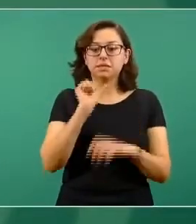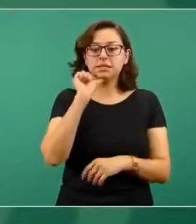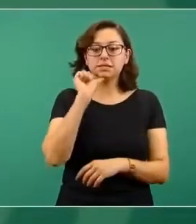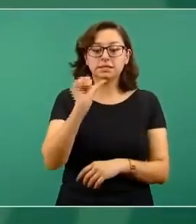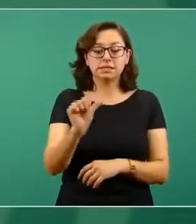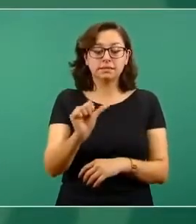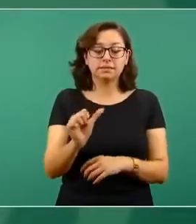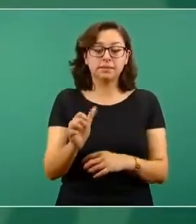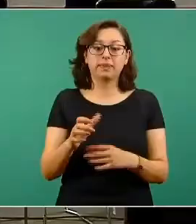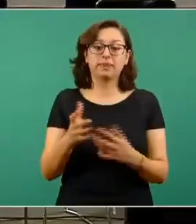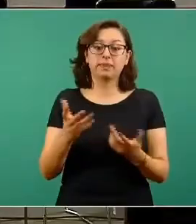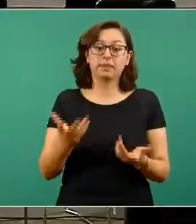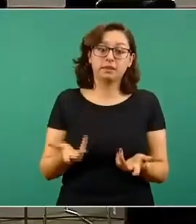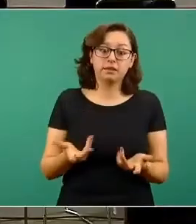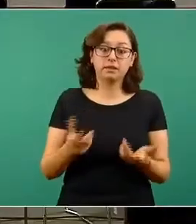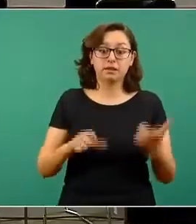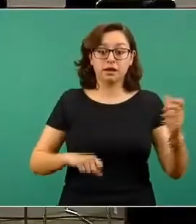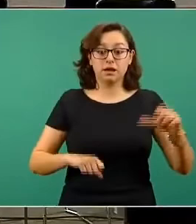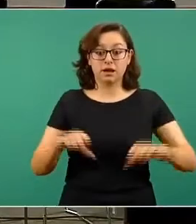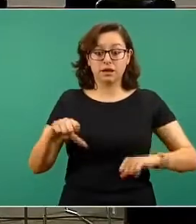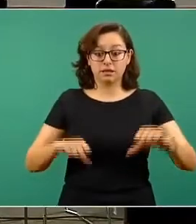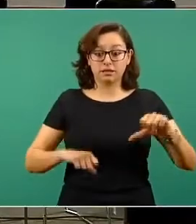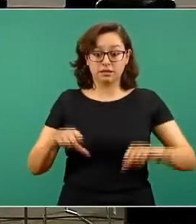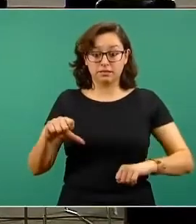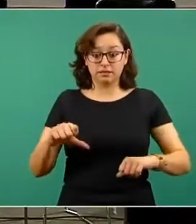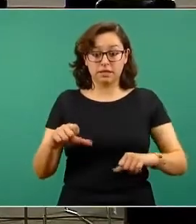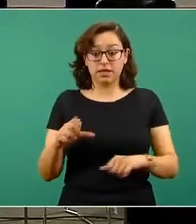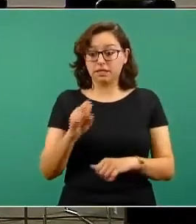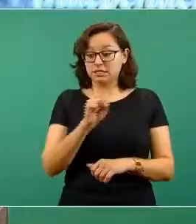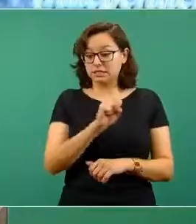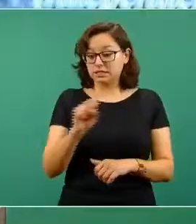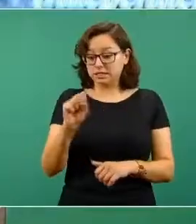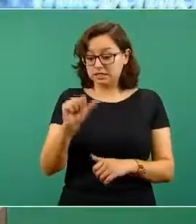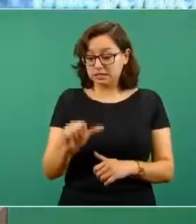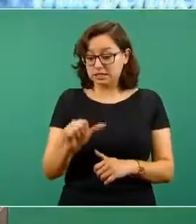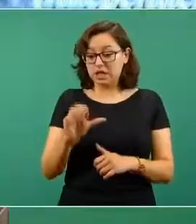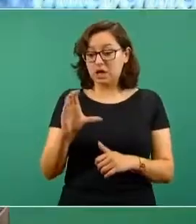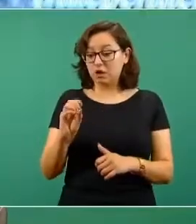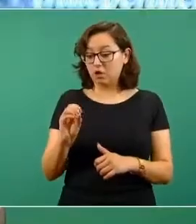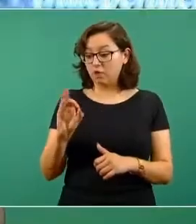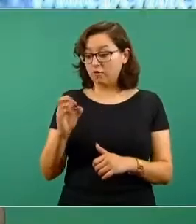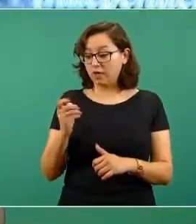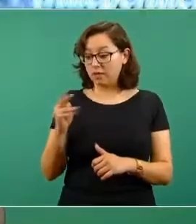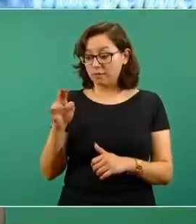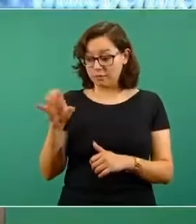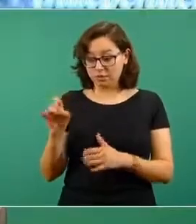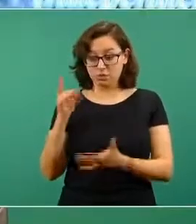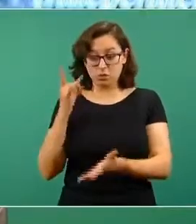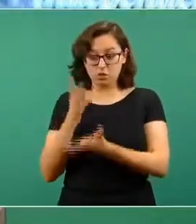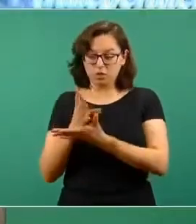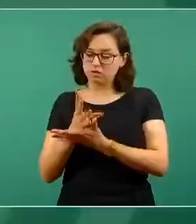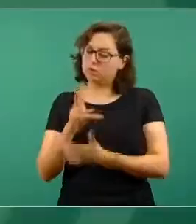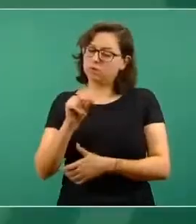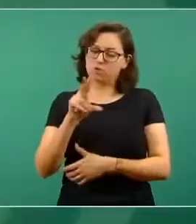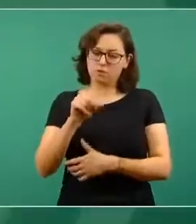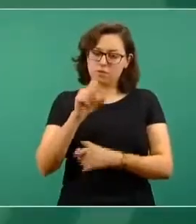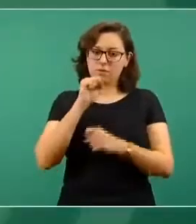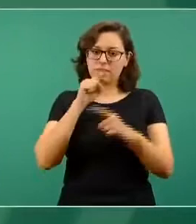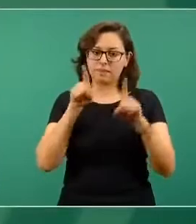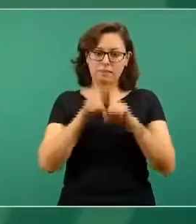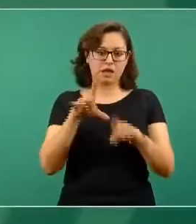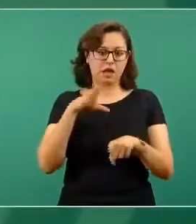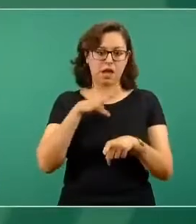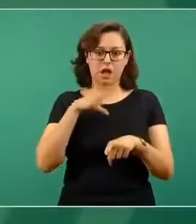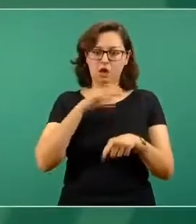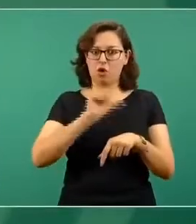actividad propia o exclusiva de la Secretaría de Salud ni de la COFEPRIS. Esto involucra obviamente toda una serie de otros